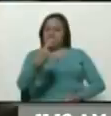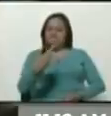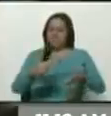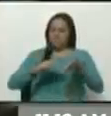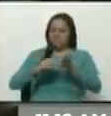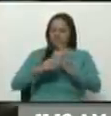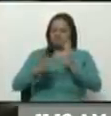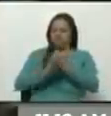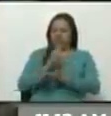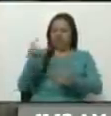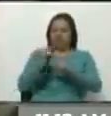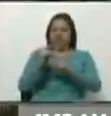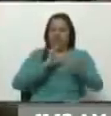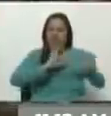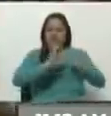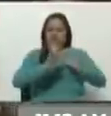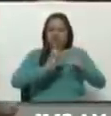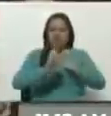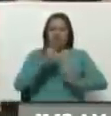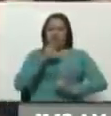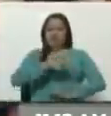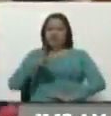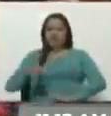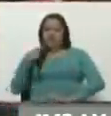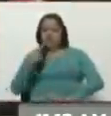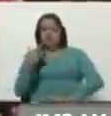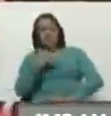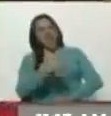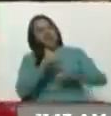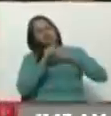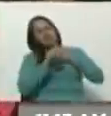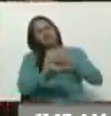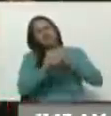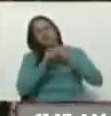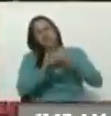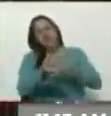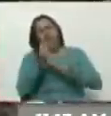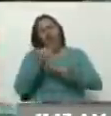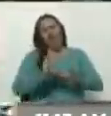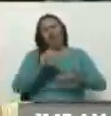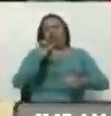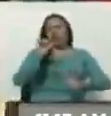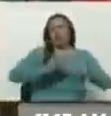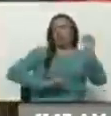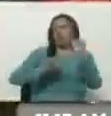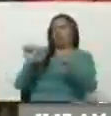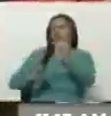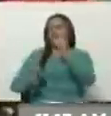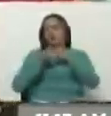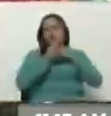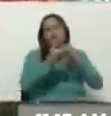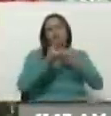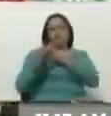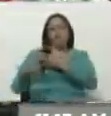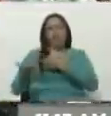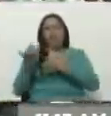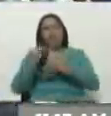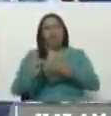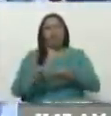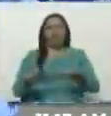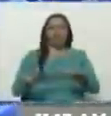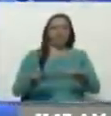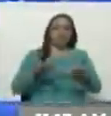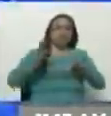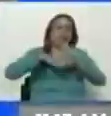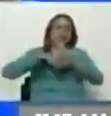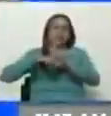ética, ya la gente teme, aquí viene un discursito, aquí viene una liturgia, aquí viene un catecismo,